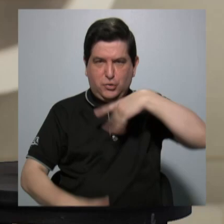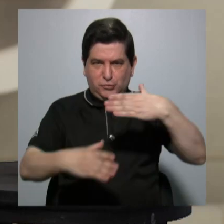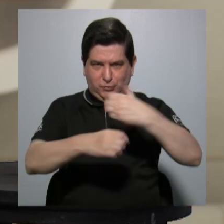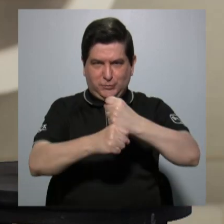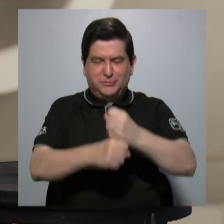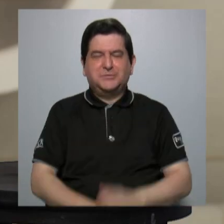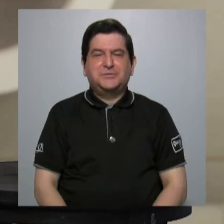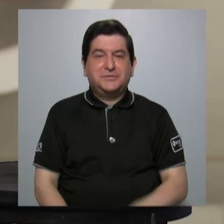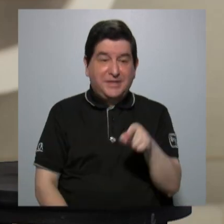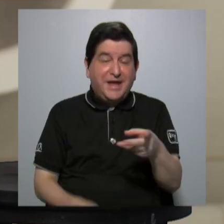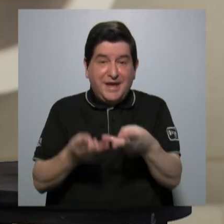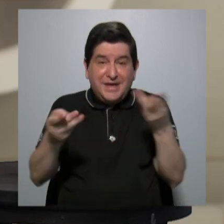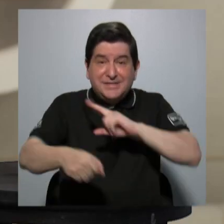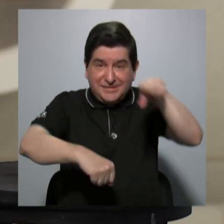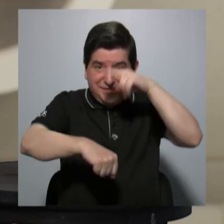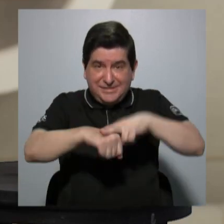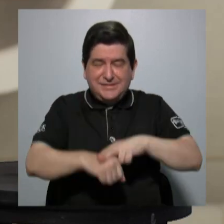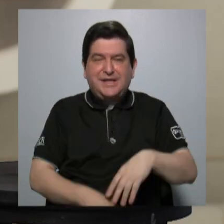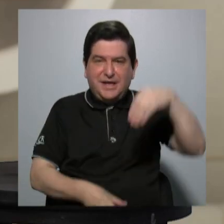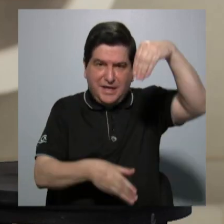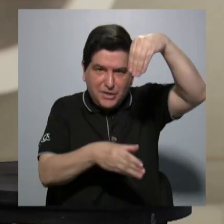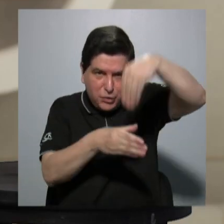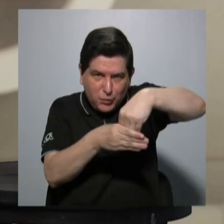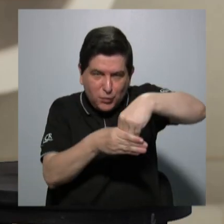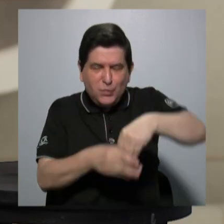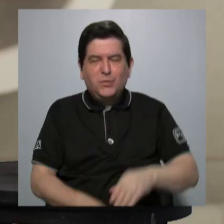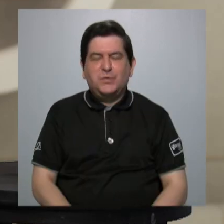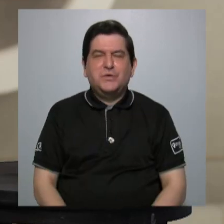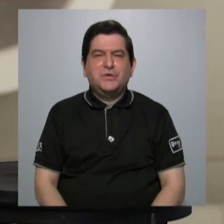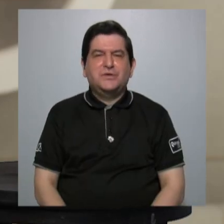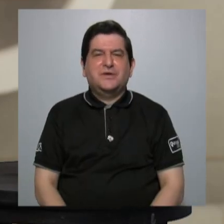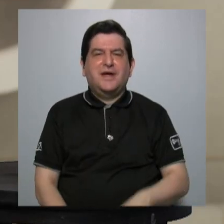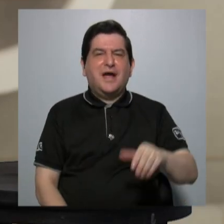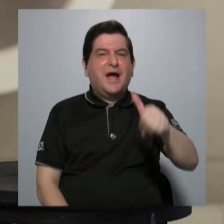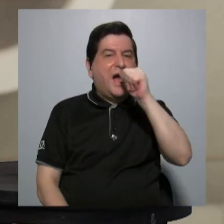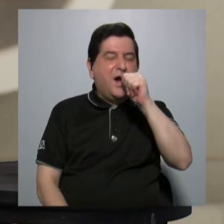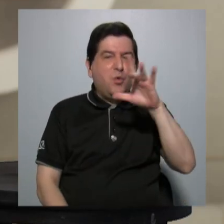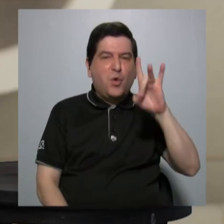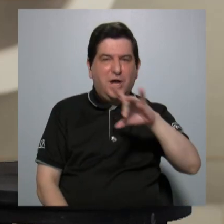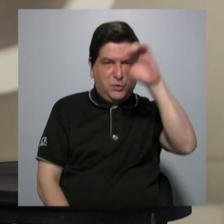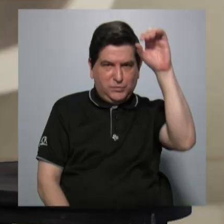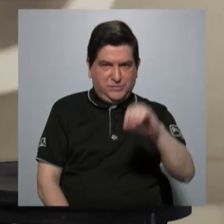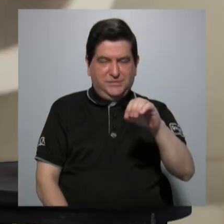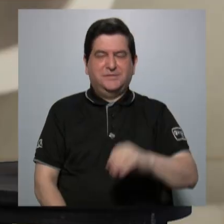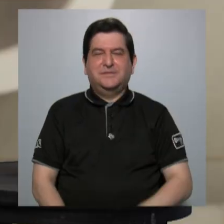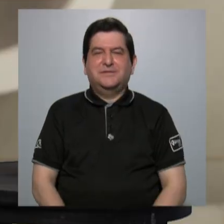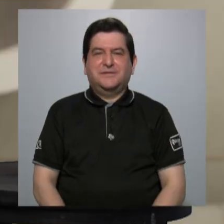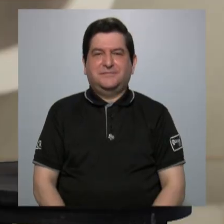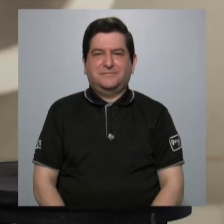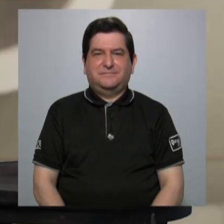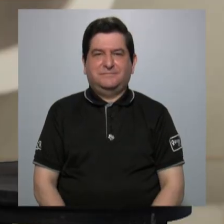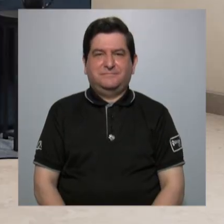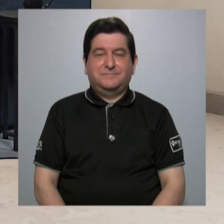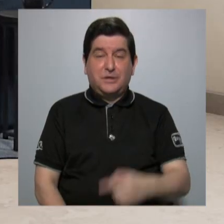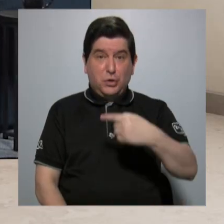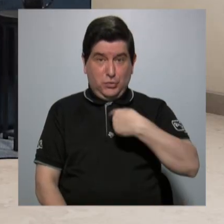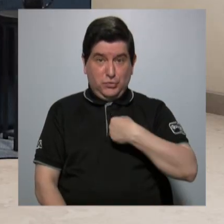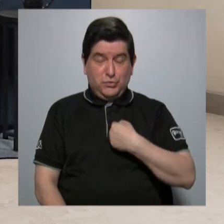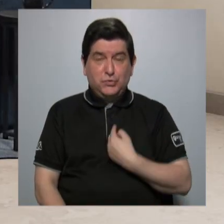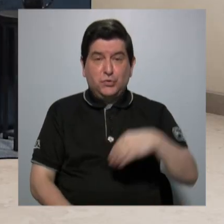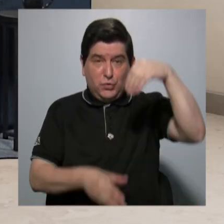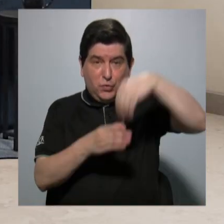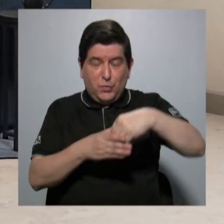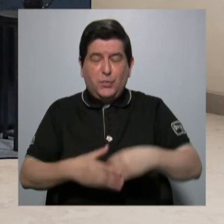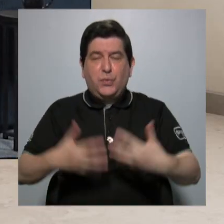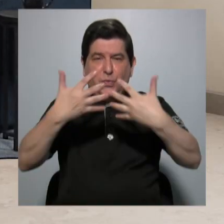generamos. Y esa materia orgánica tiene un contenido de agua del 80%, de manera tal que si yo